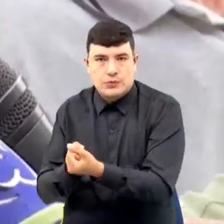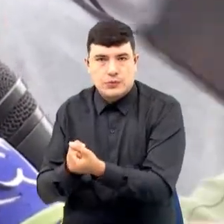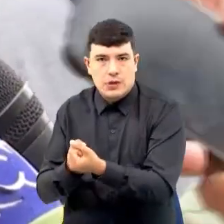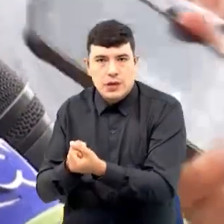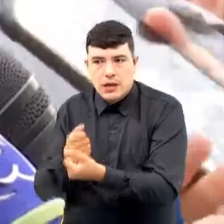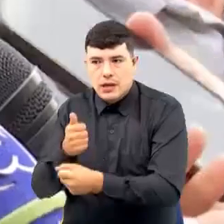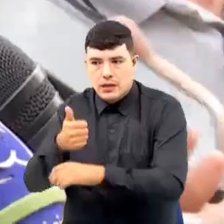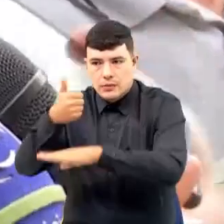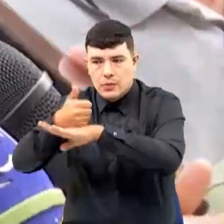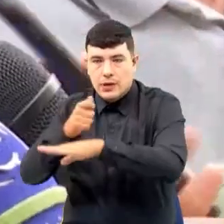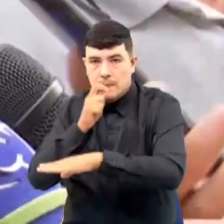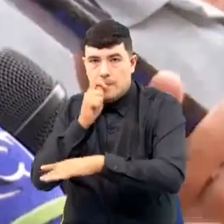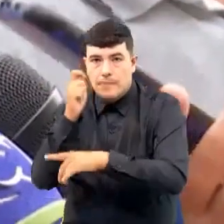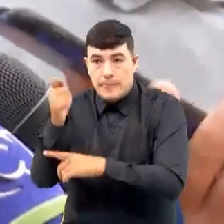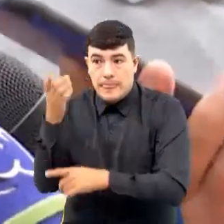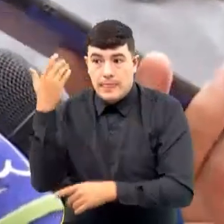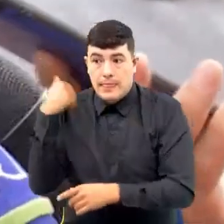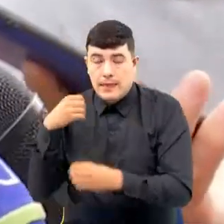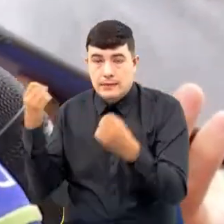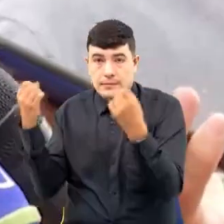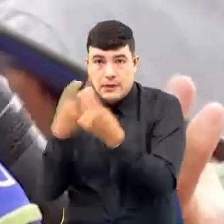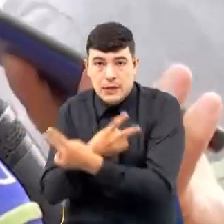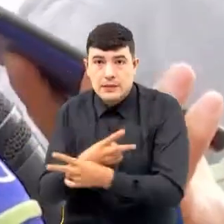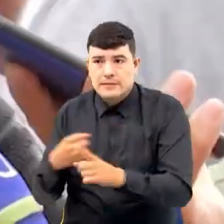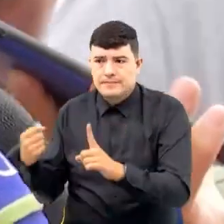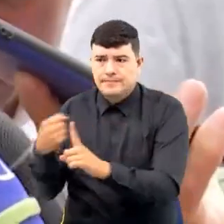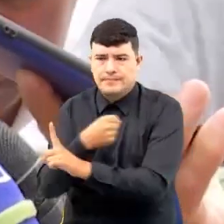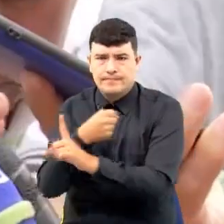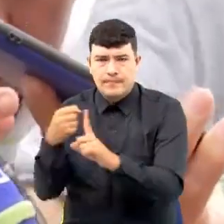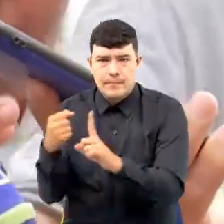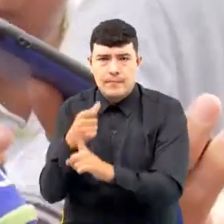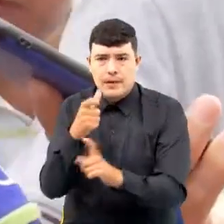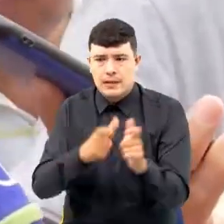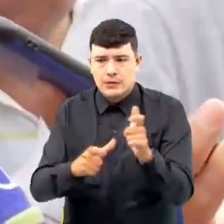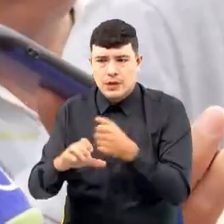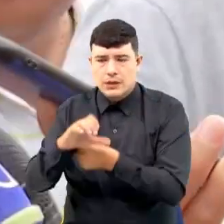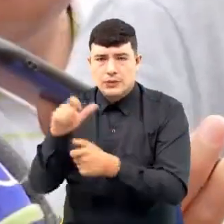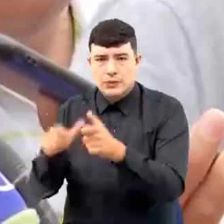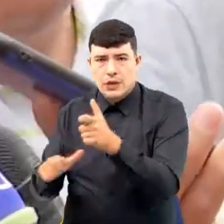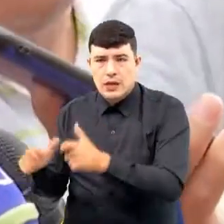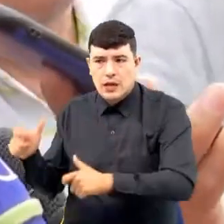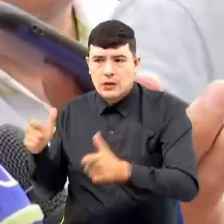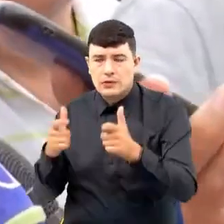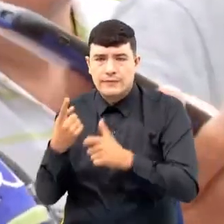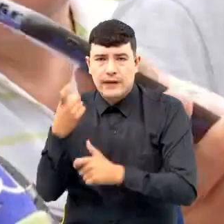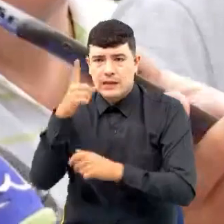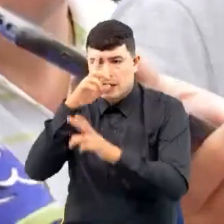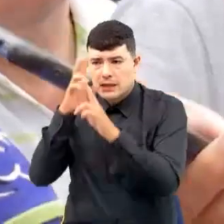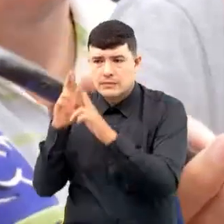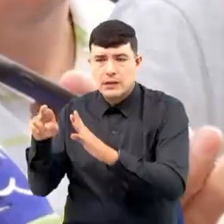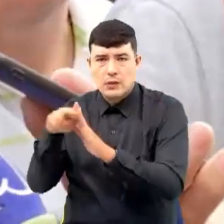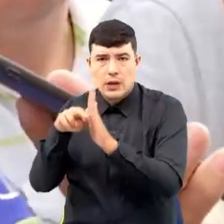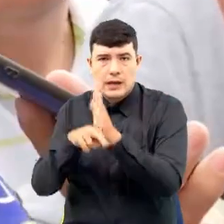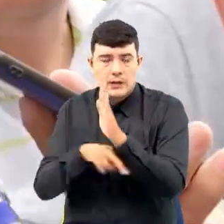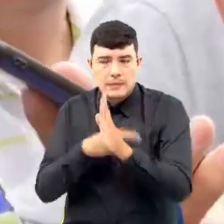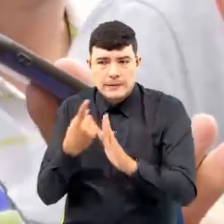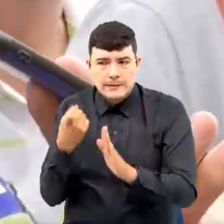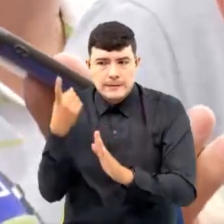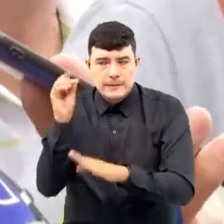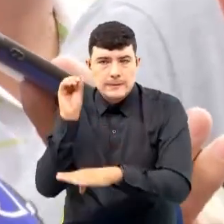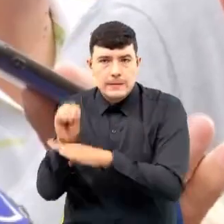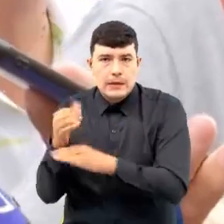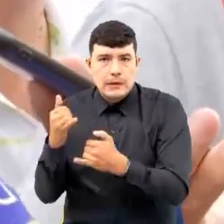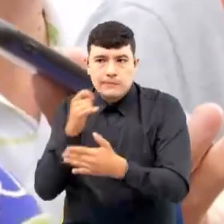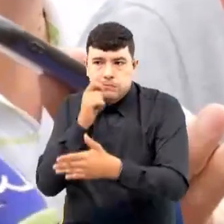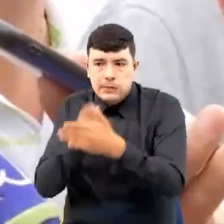alférez de tránsito, quienes han sido víctimas de las agresiones por parte de los ciudadanos cuando infringen las normas y se les hace ese llamado. Entonces es